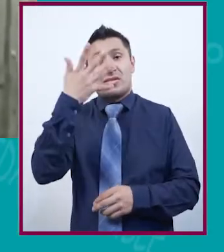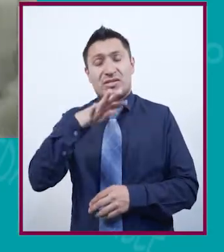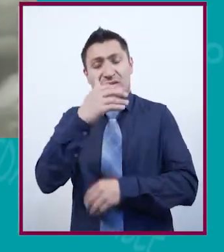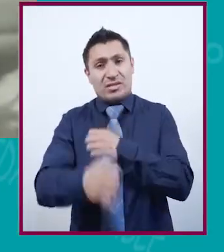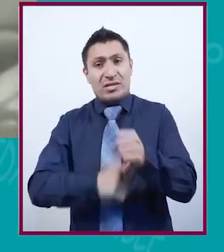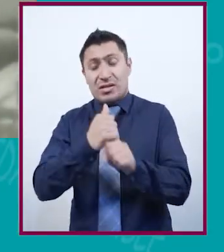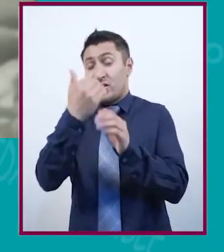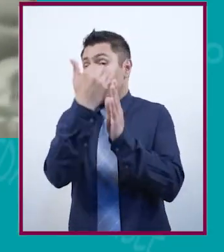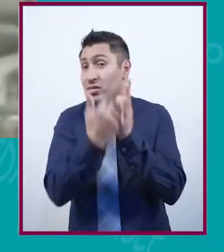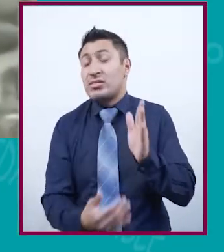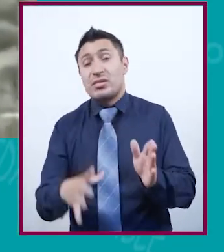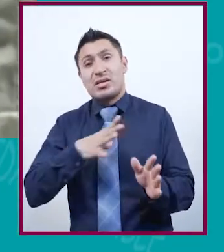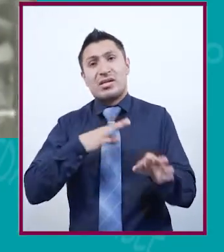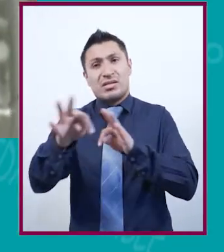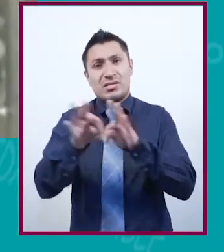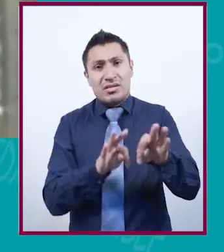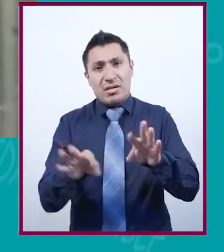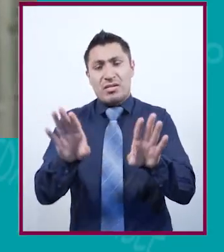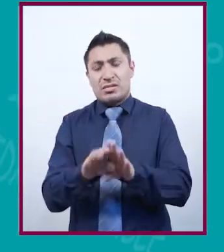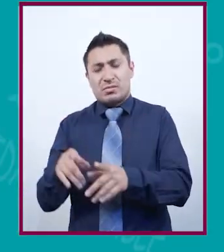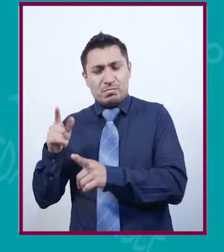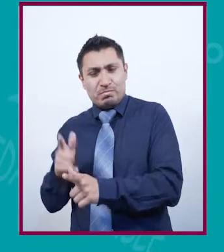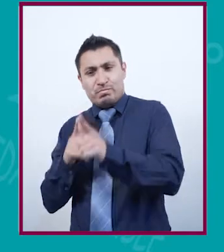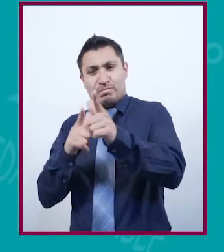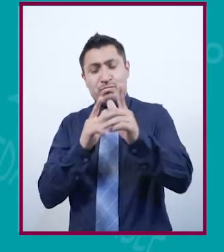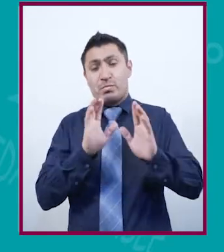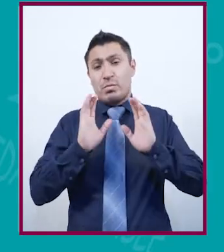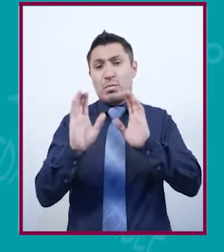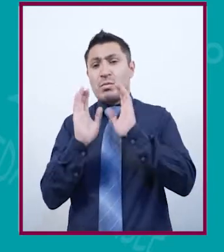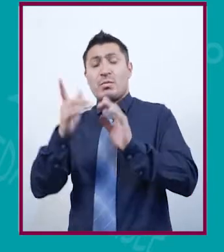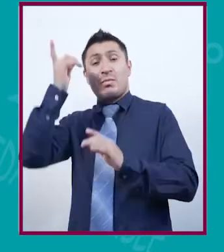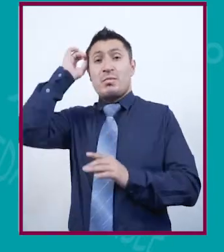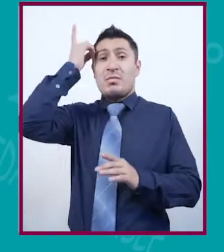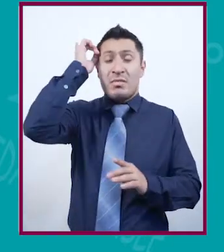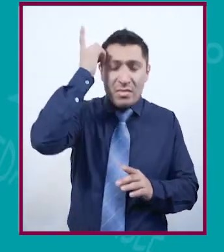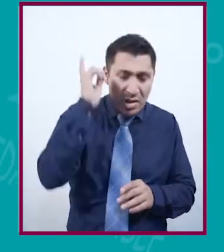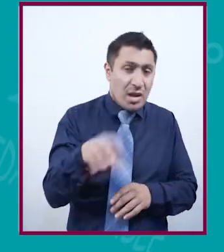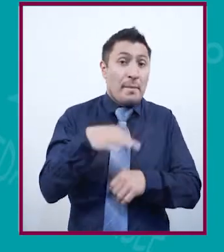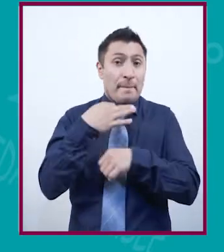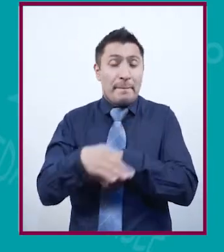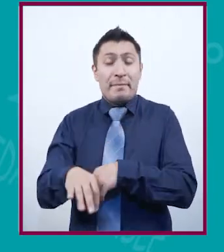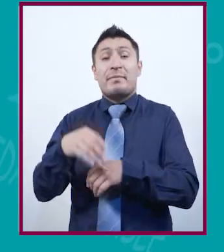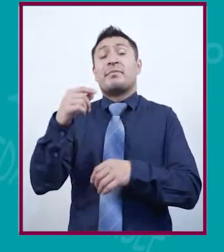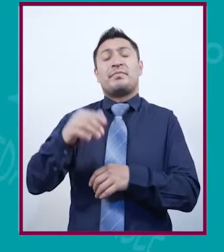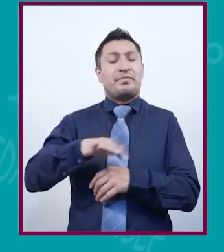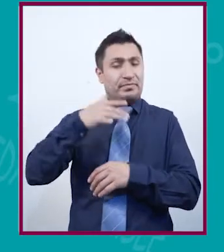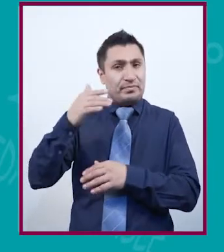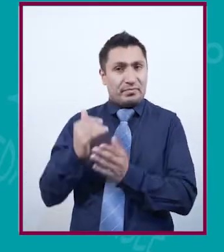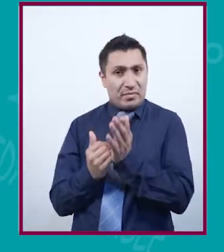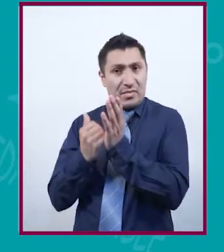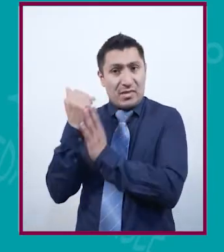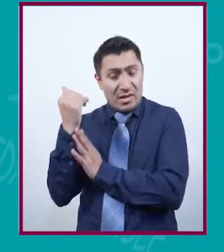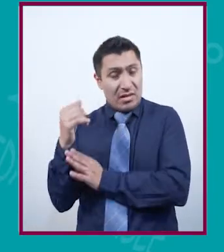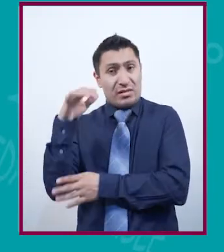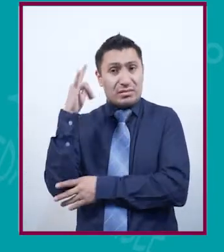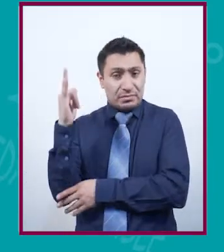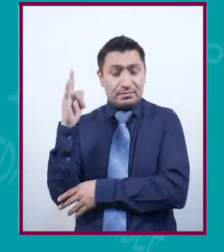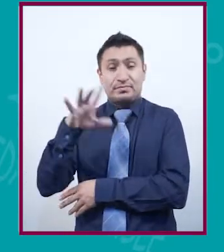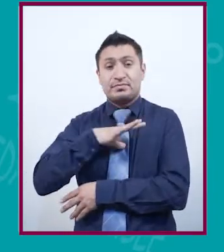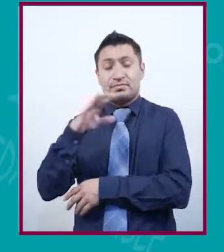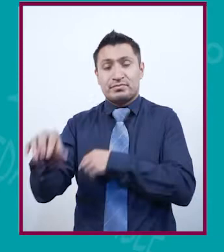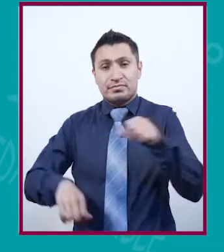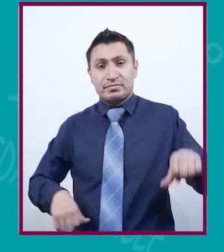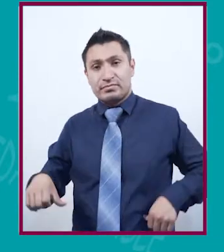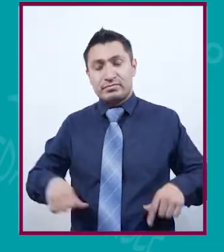menos se dedicaron principalmente a blandear armas y a cuidar los caballos, mientras que los más grandes se ocupaban de otras